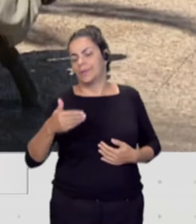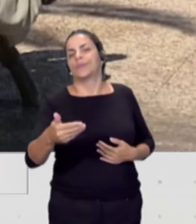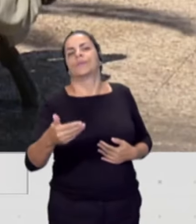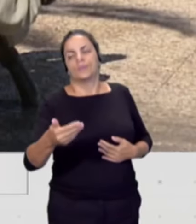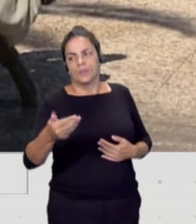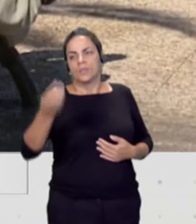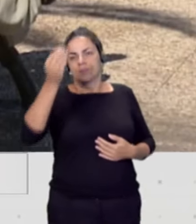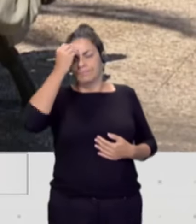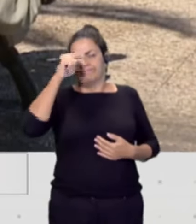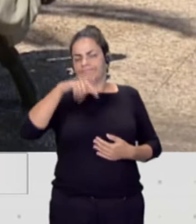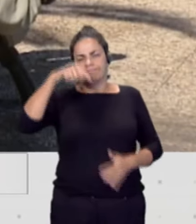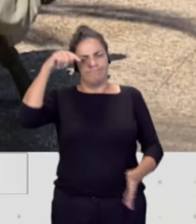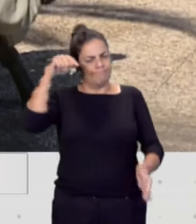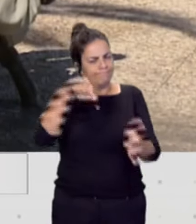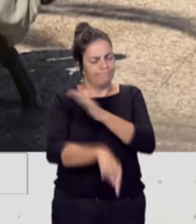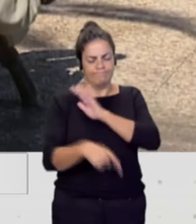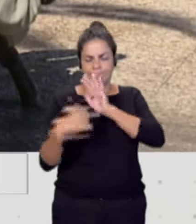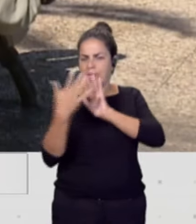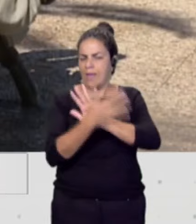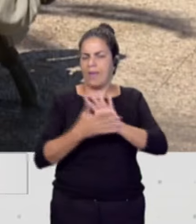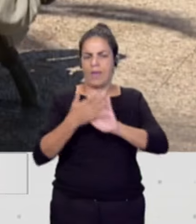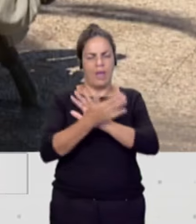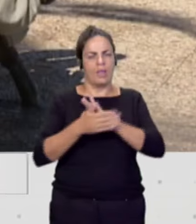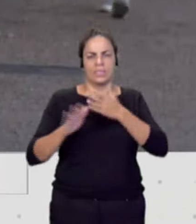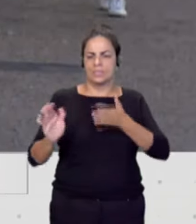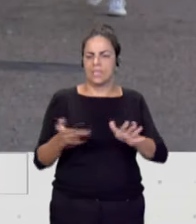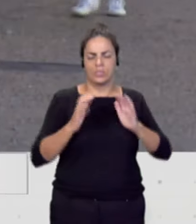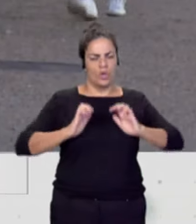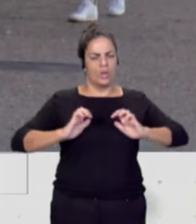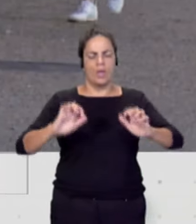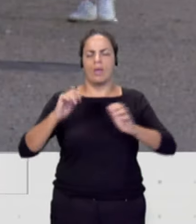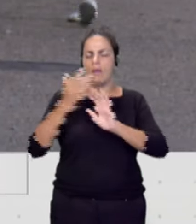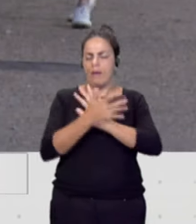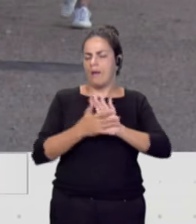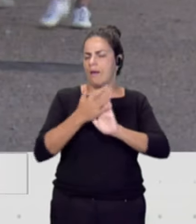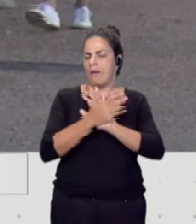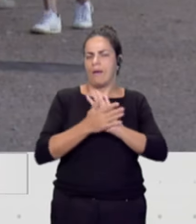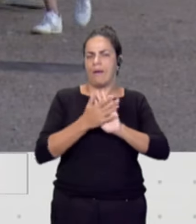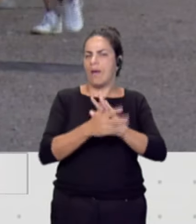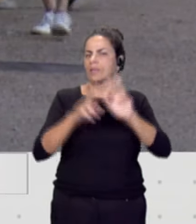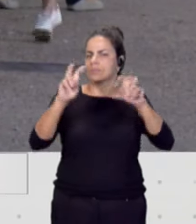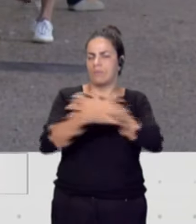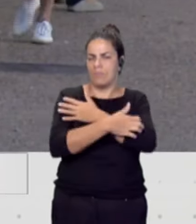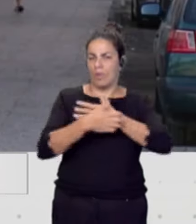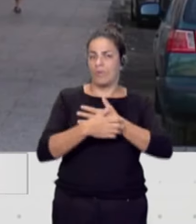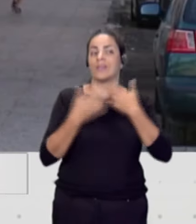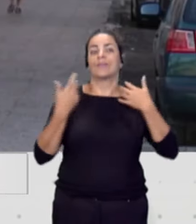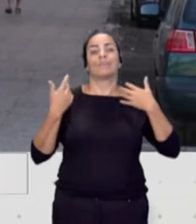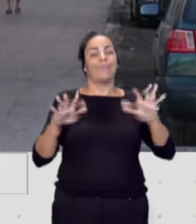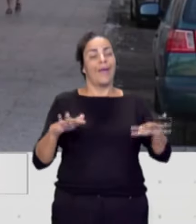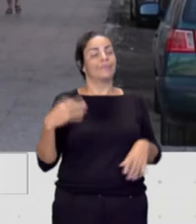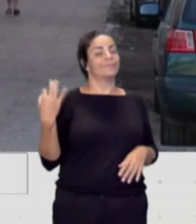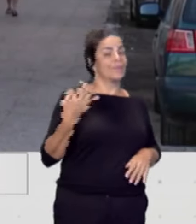profundizar durante mucho tiempo en sesiones plenarias sobre la pobreza. Lo que pasa que, desgraciadamente, la pobreza